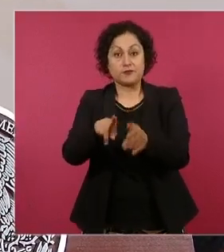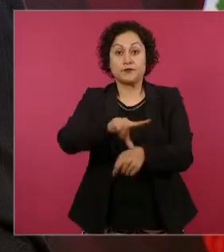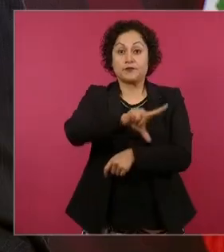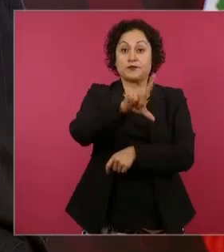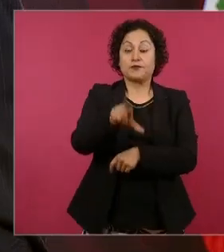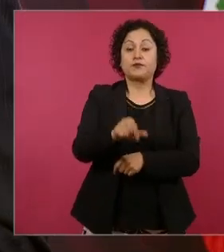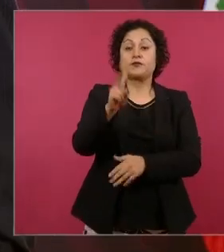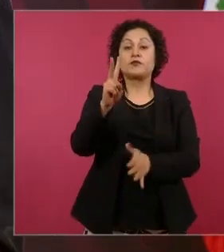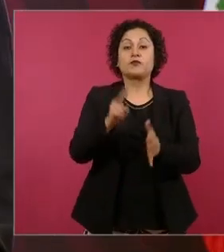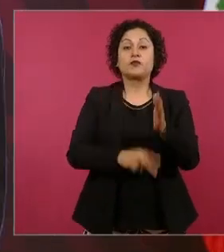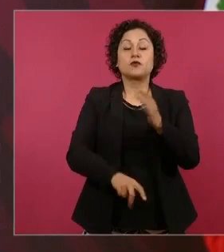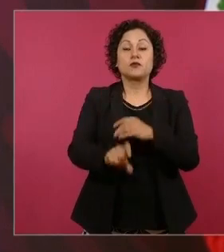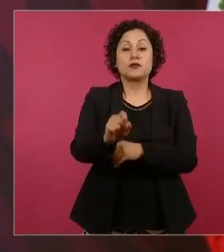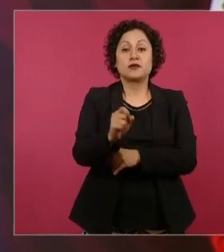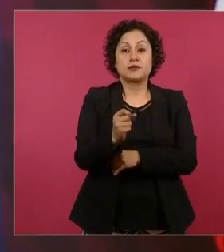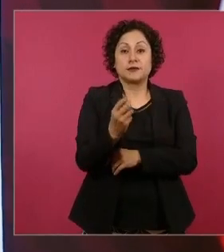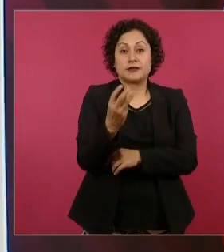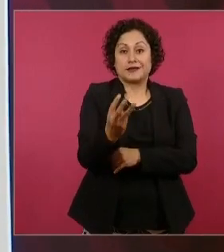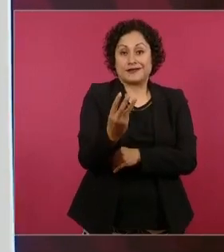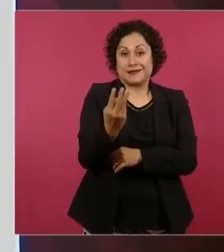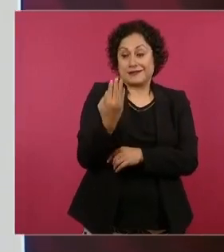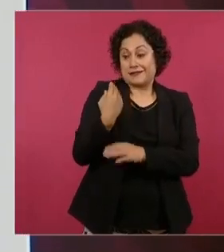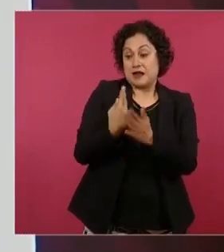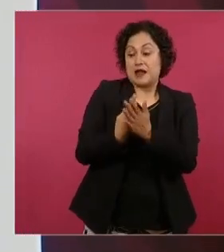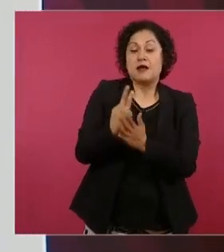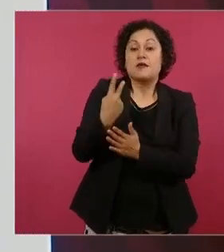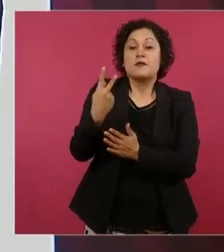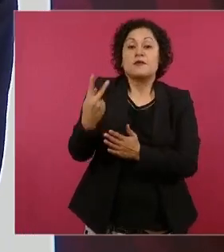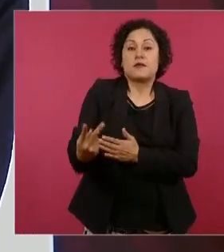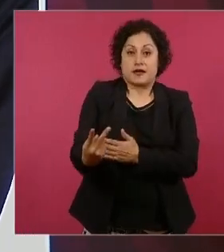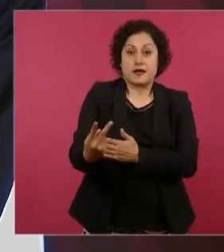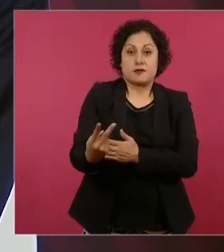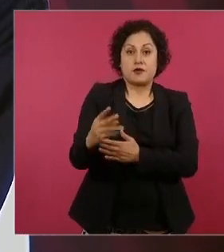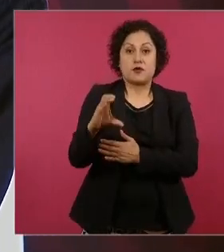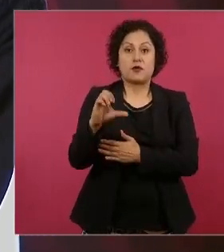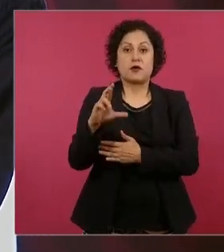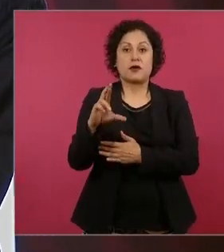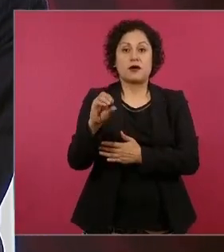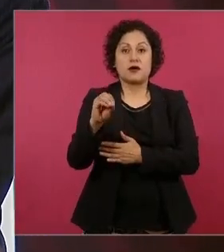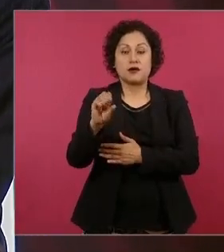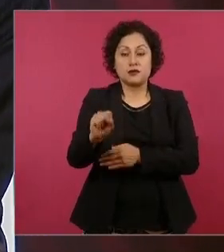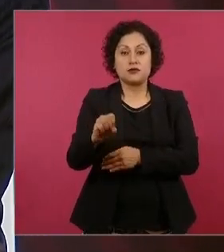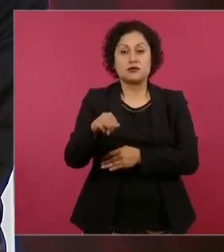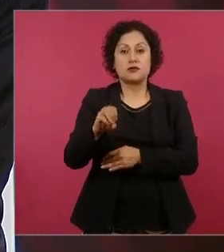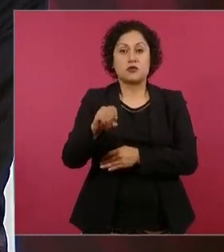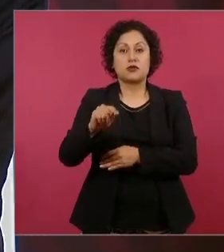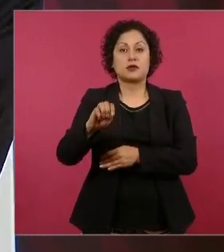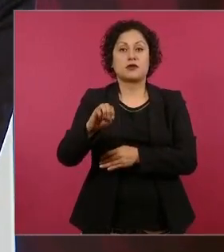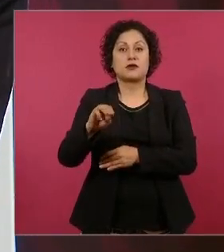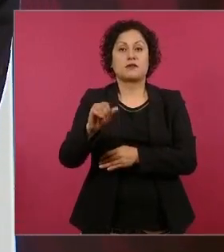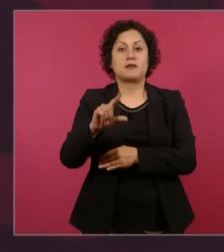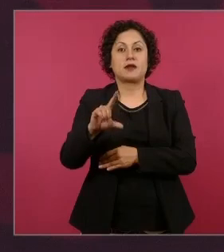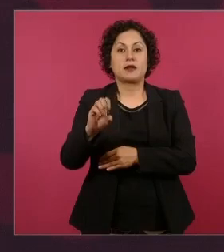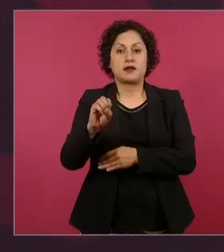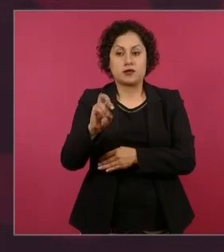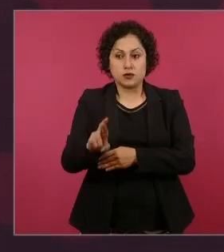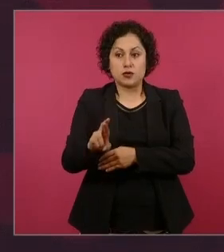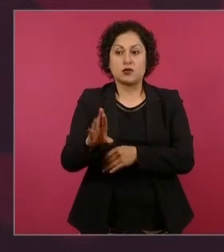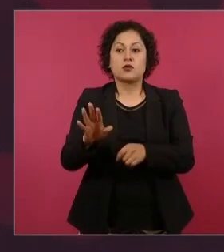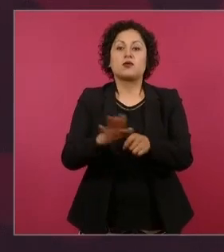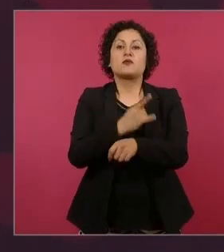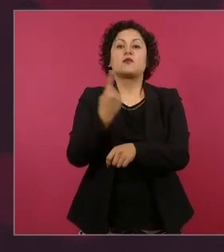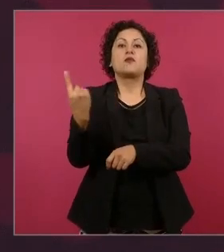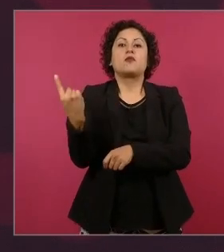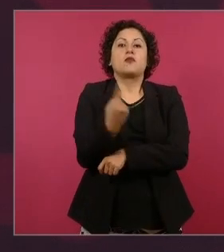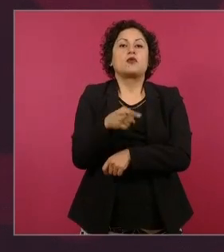recibió el Premio Nacional Carlos Montemayor por su aporte a la lucha social, por